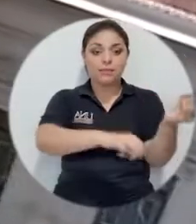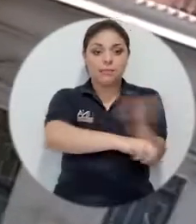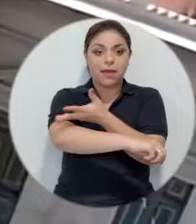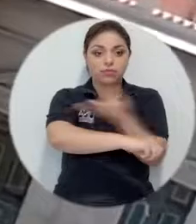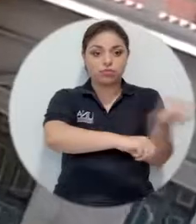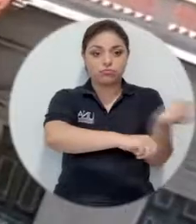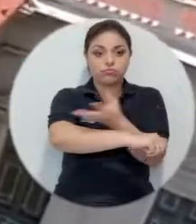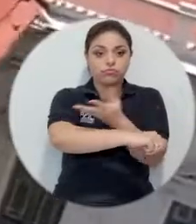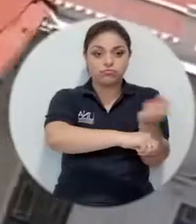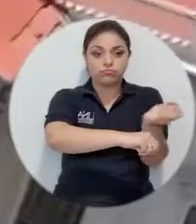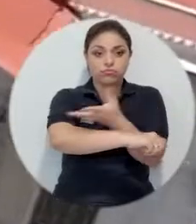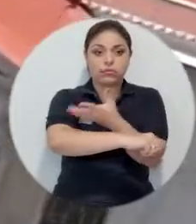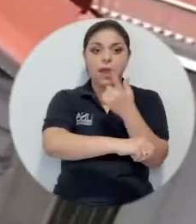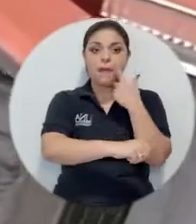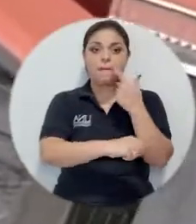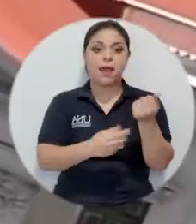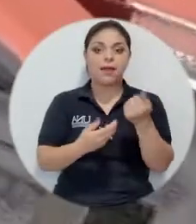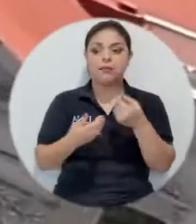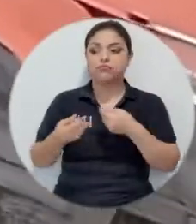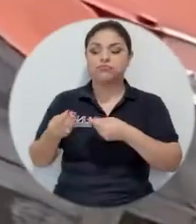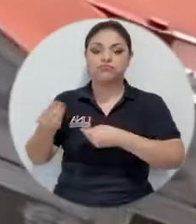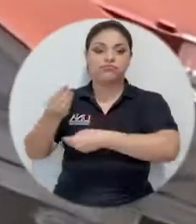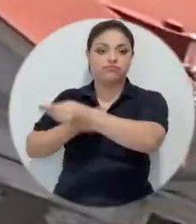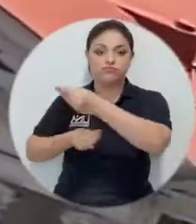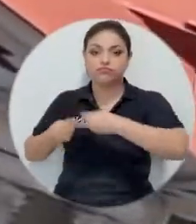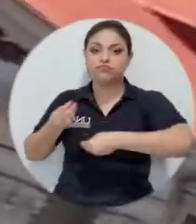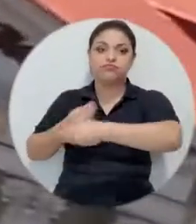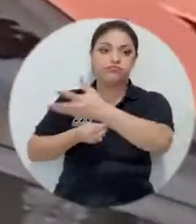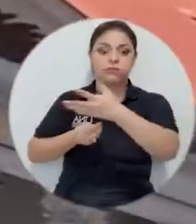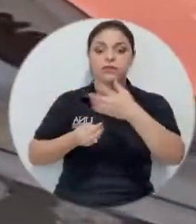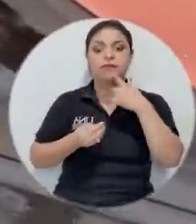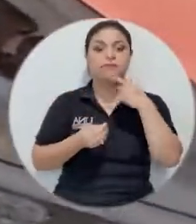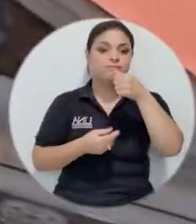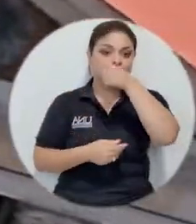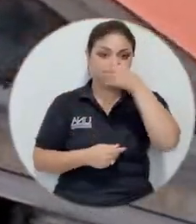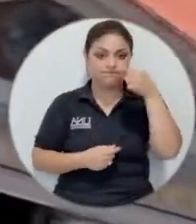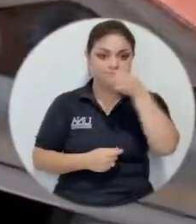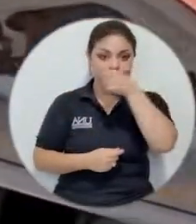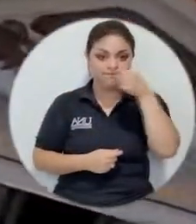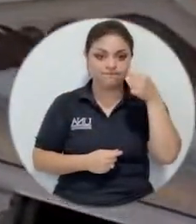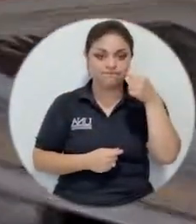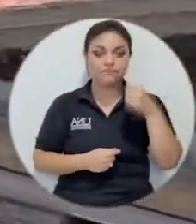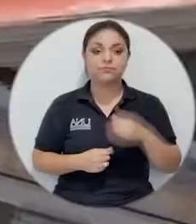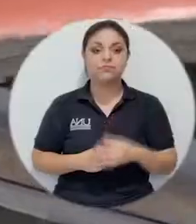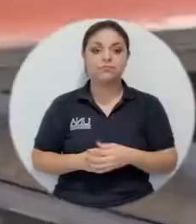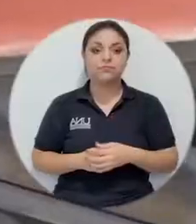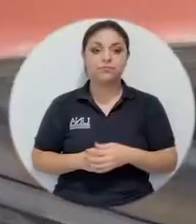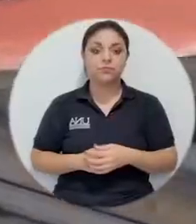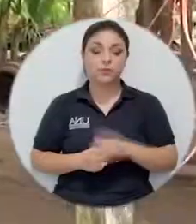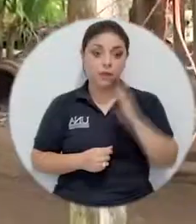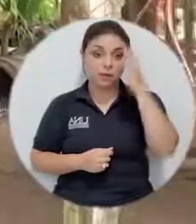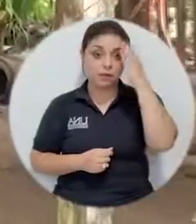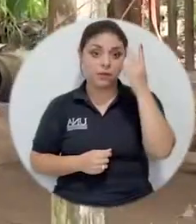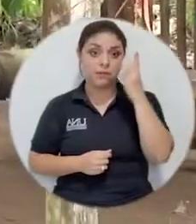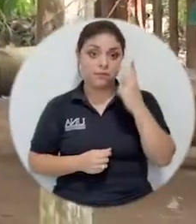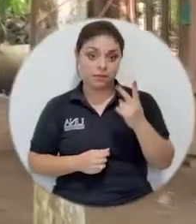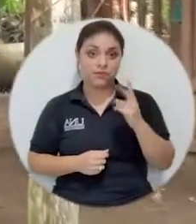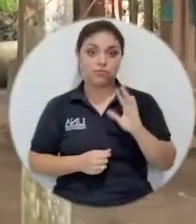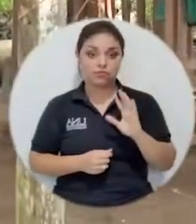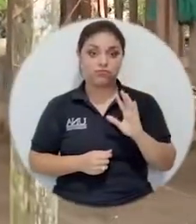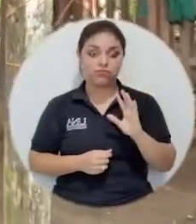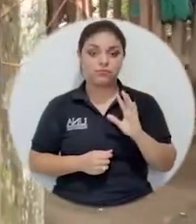de distribución de narcóticos. Porque si nosotros abrimos el escenario, vamos a